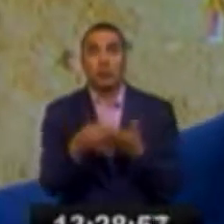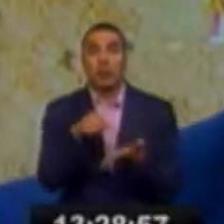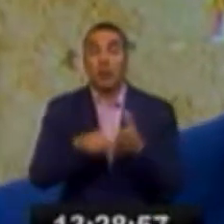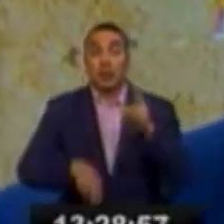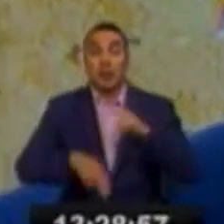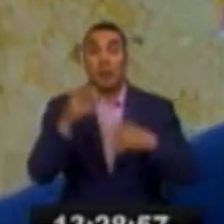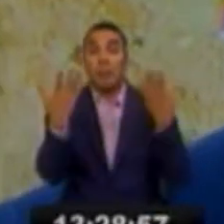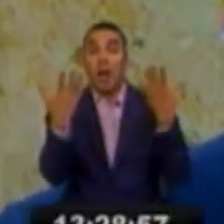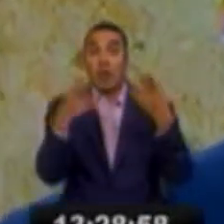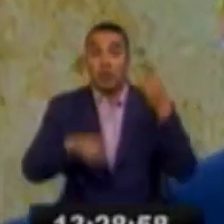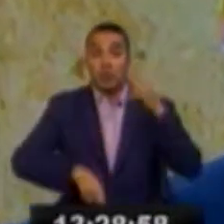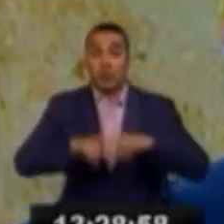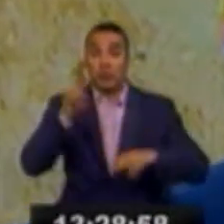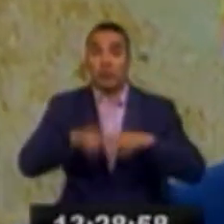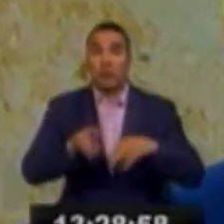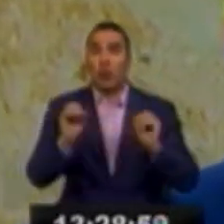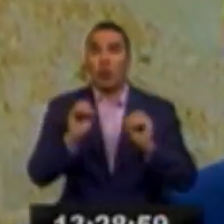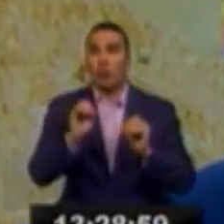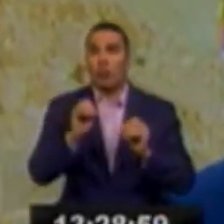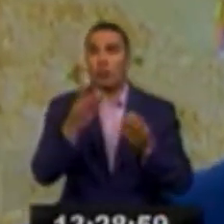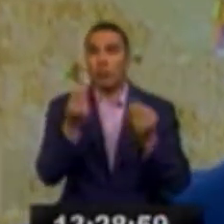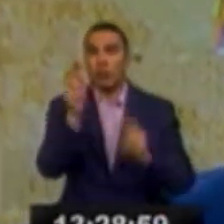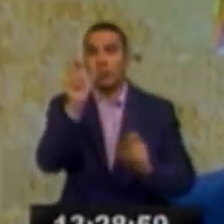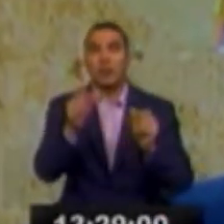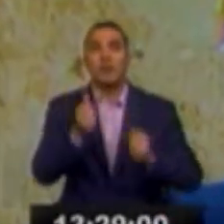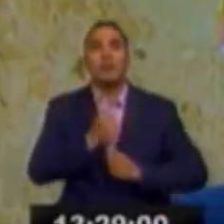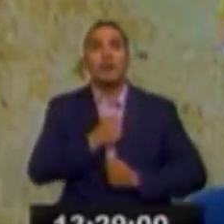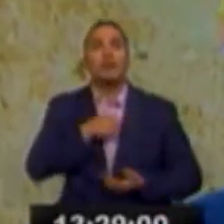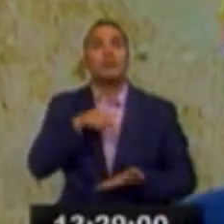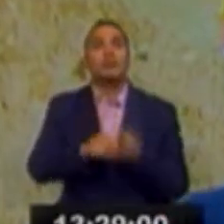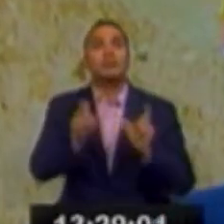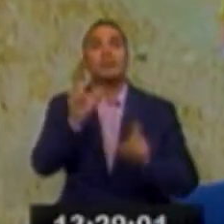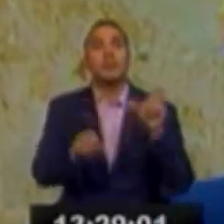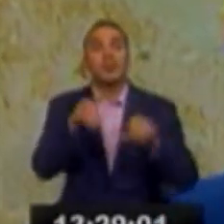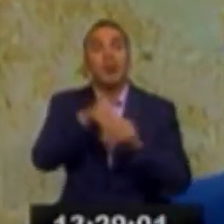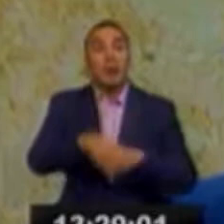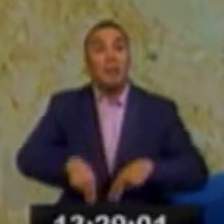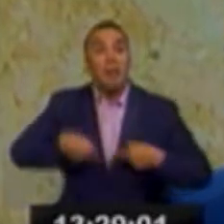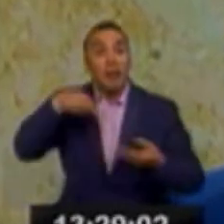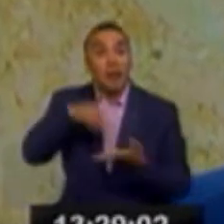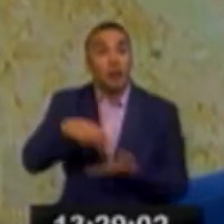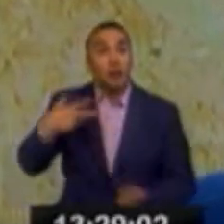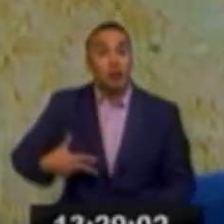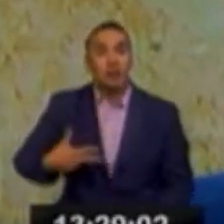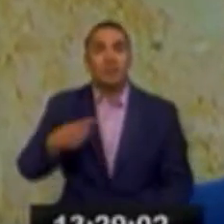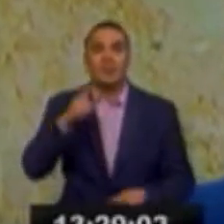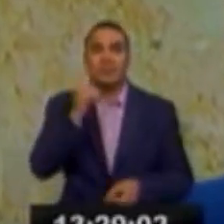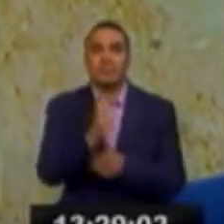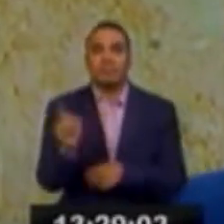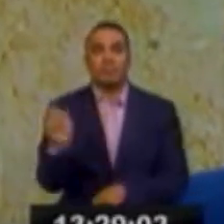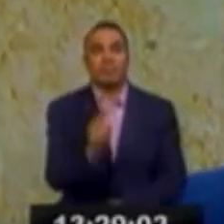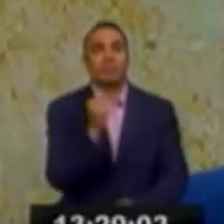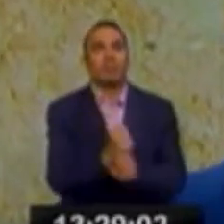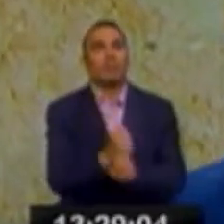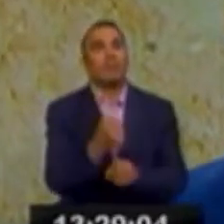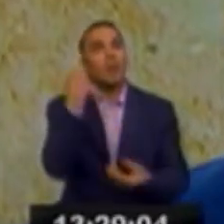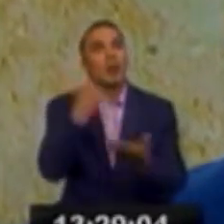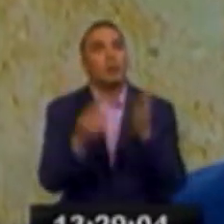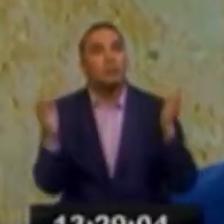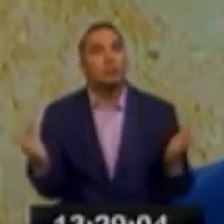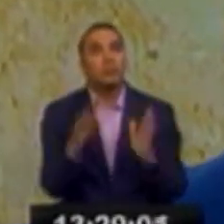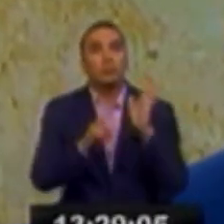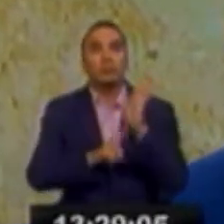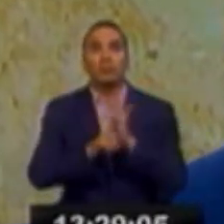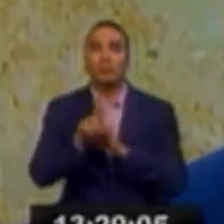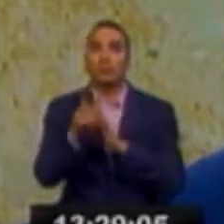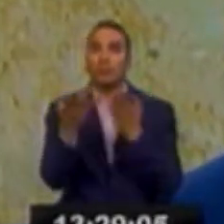obra, o al menos un gran porcentaje, sea nuestra, esos recursos que van a estar asignados para construir el